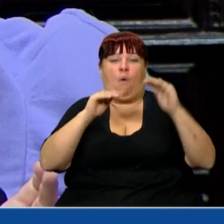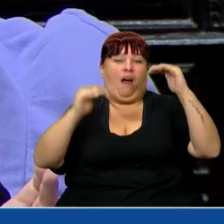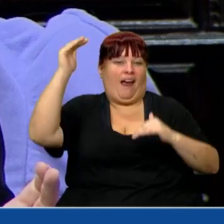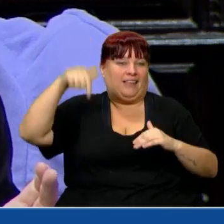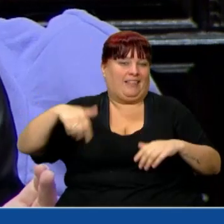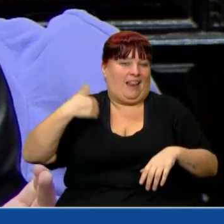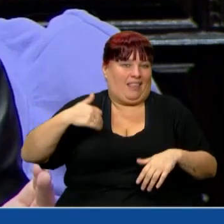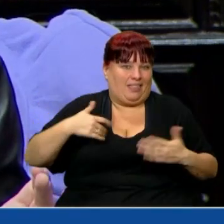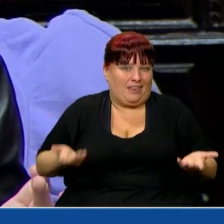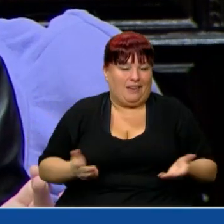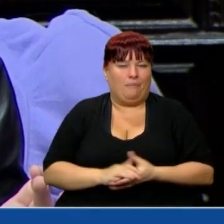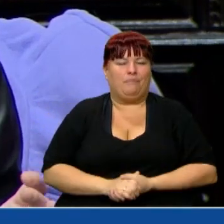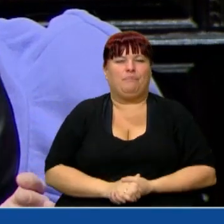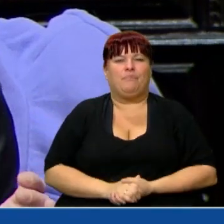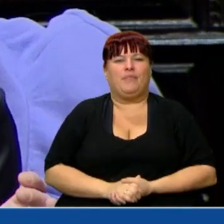República Argentina.